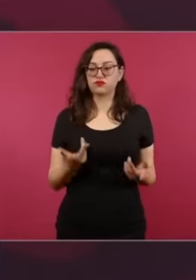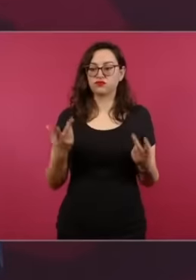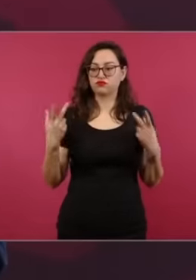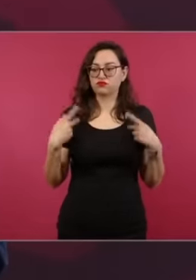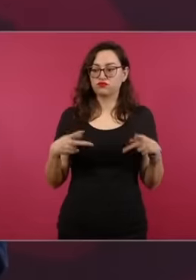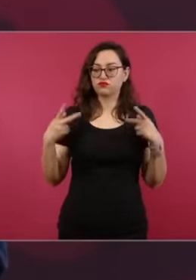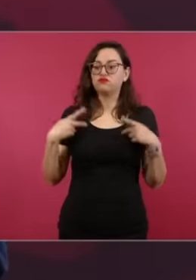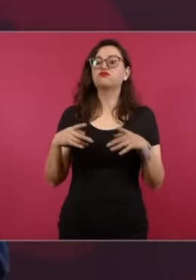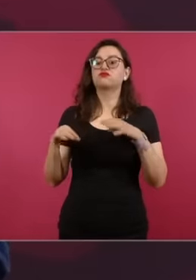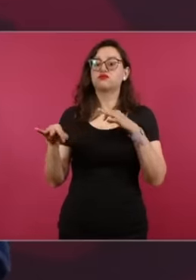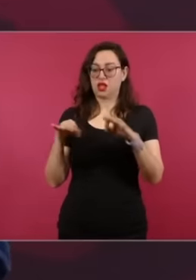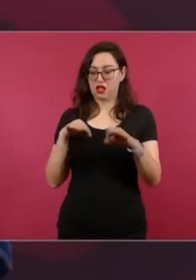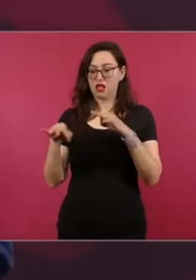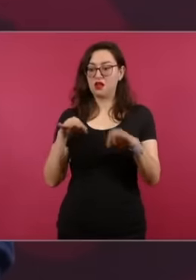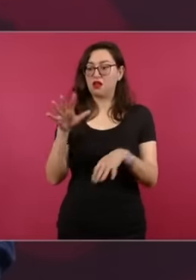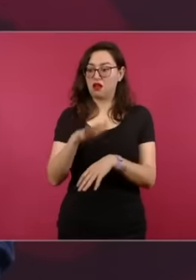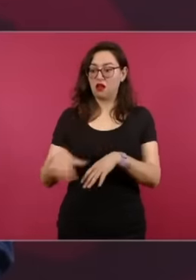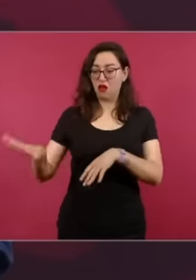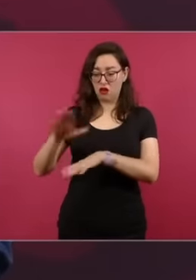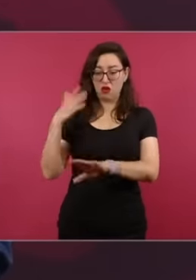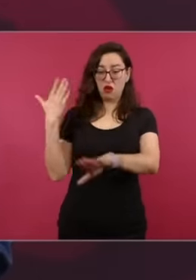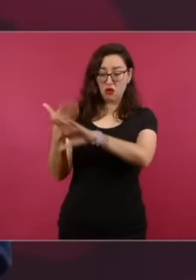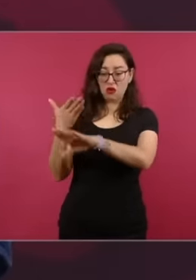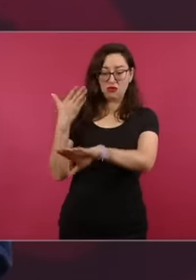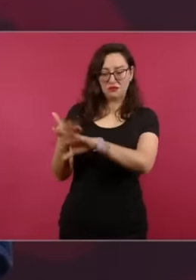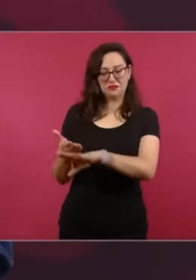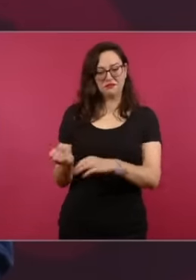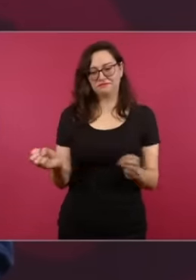perjudicar a los trabajadores.